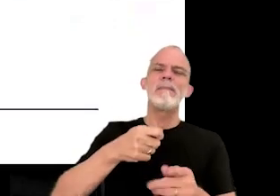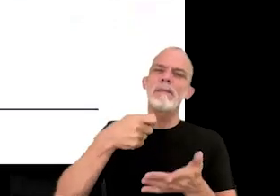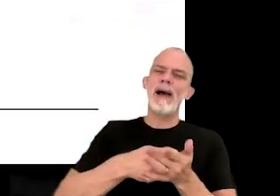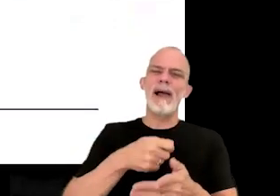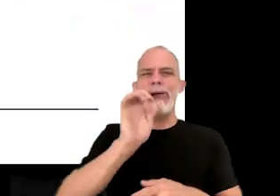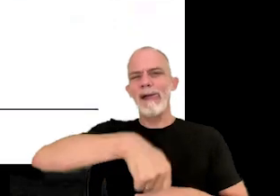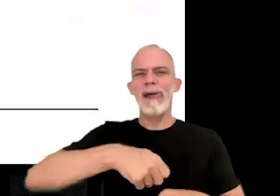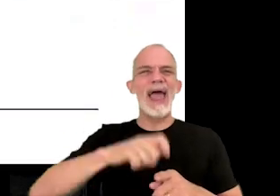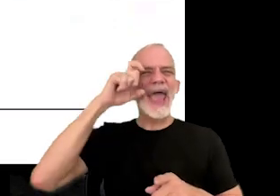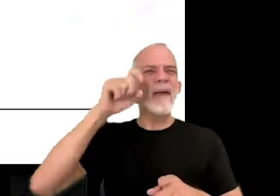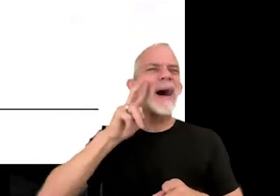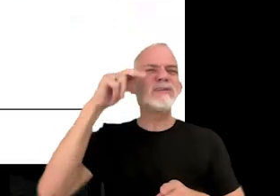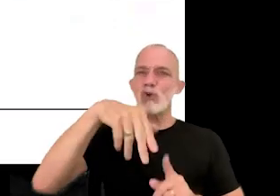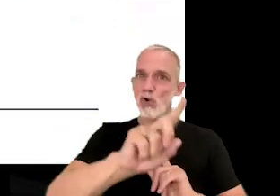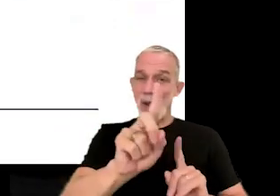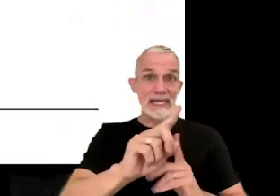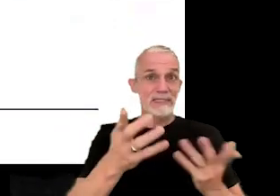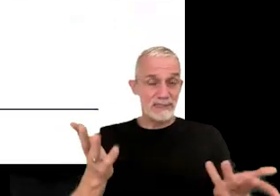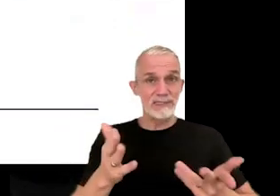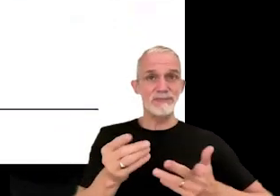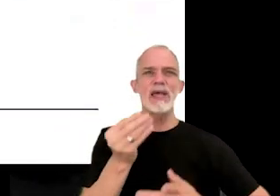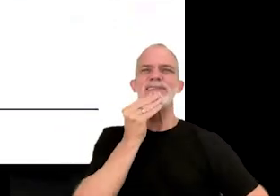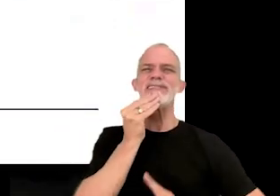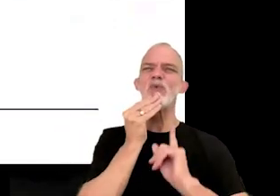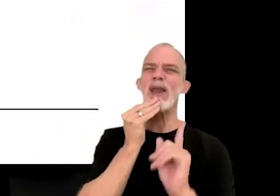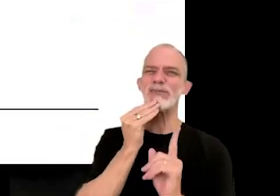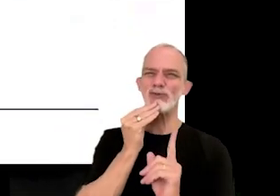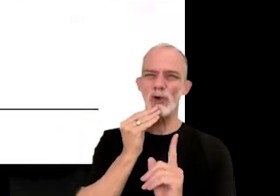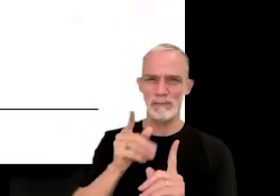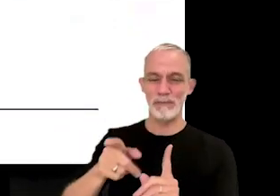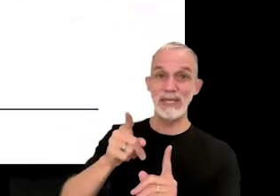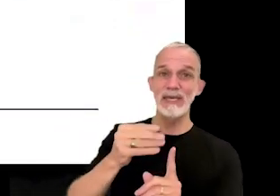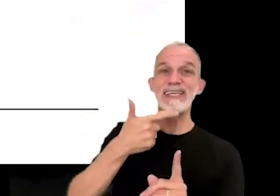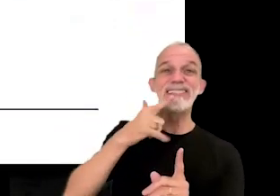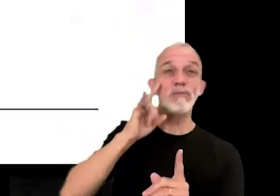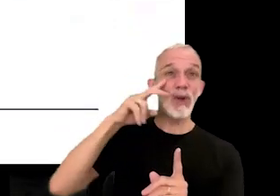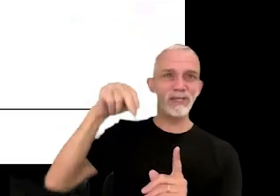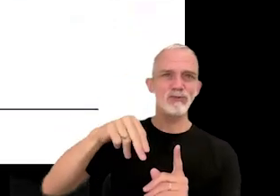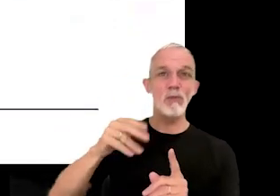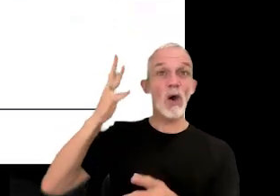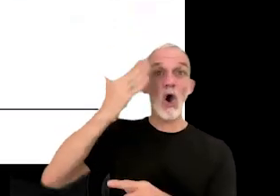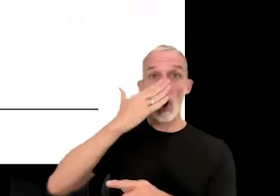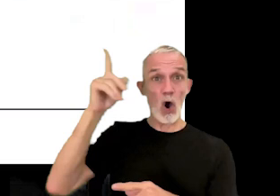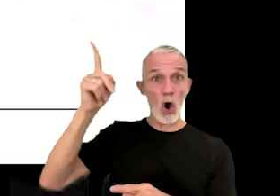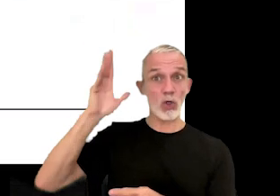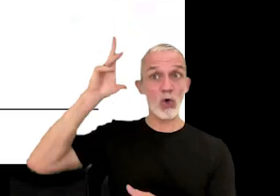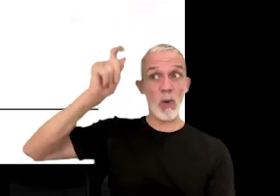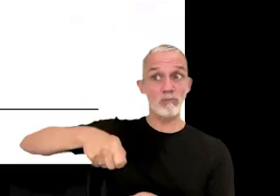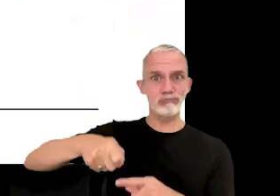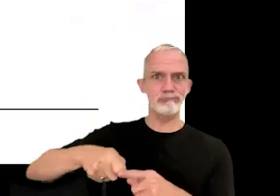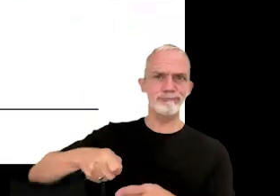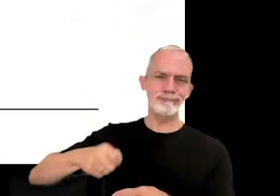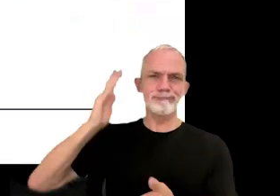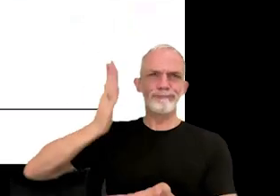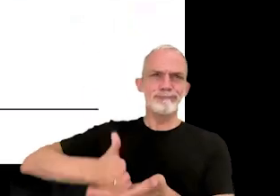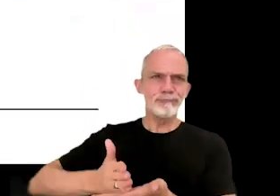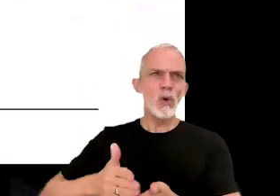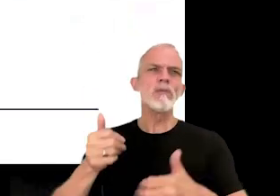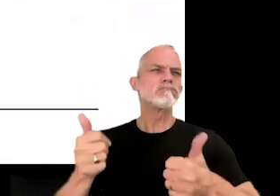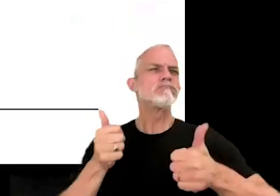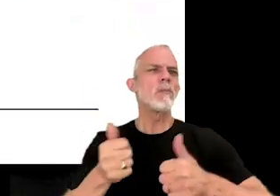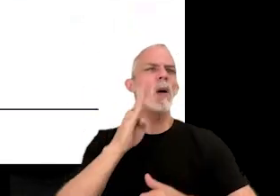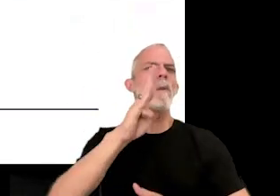por simulación? Y para esto agarro un fallo de la Cámara Federal de Córdoba, que entiendo que este fallo Bugnon está muy bien